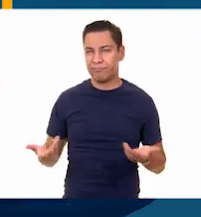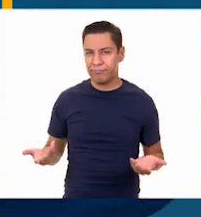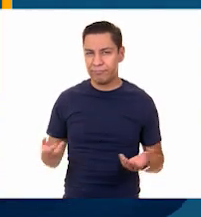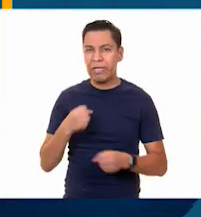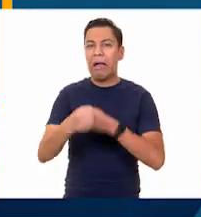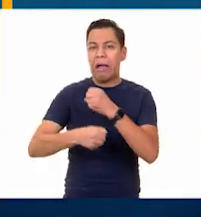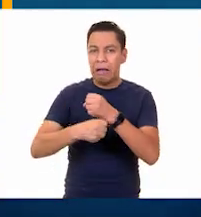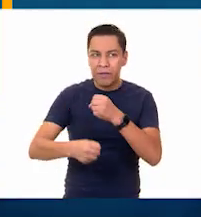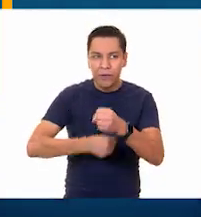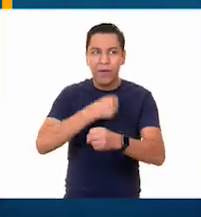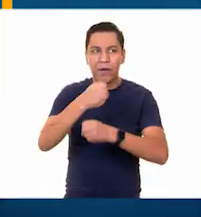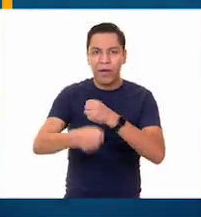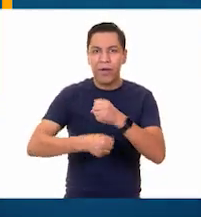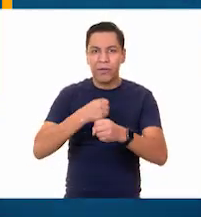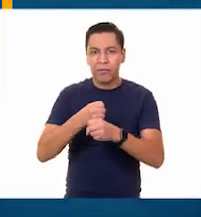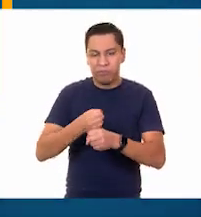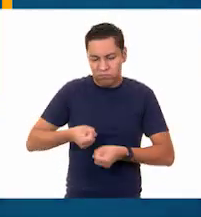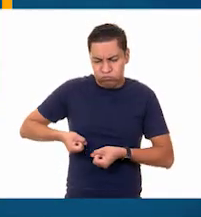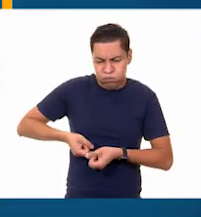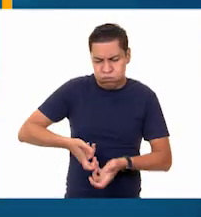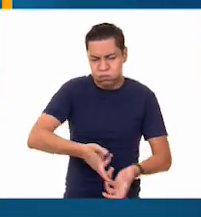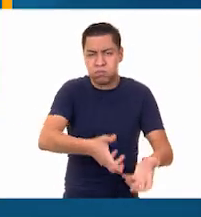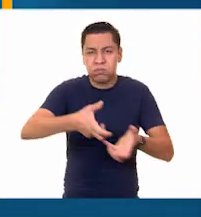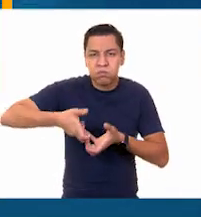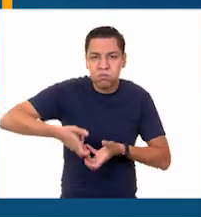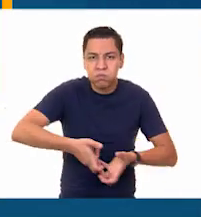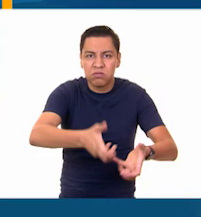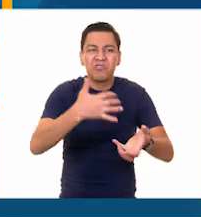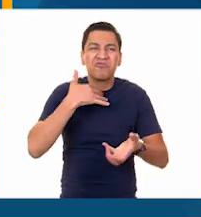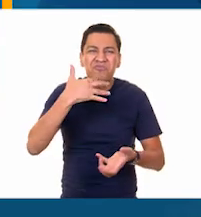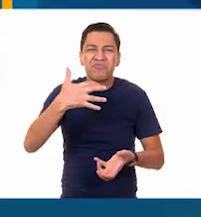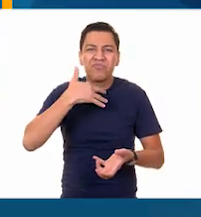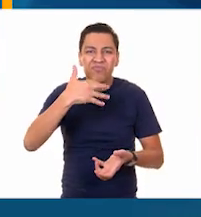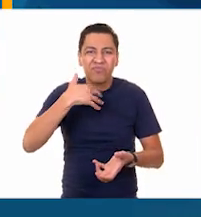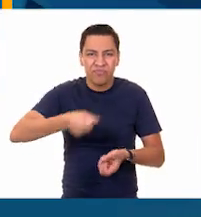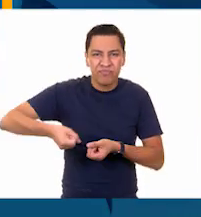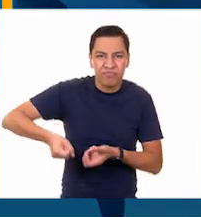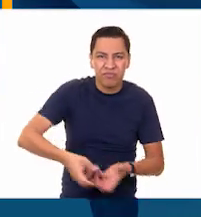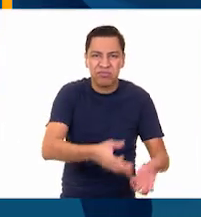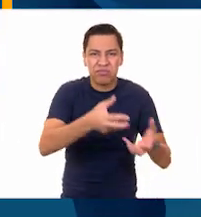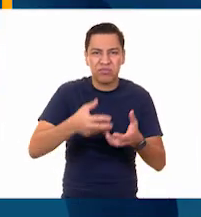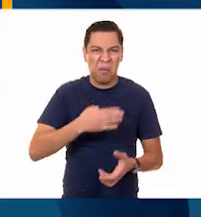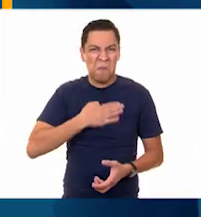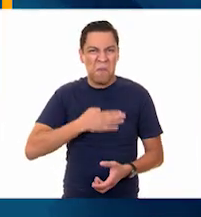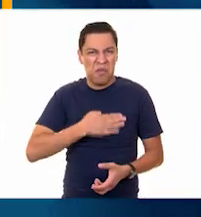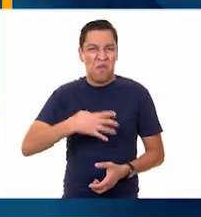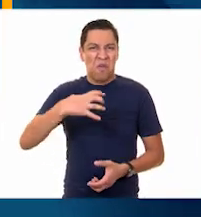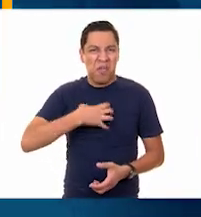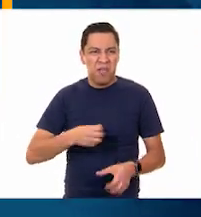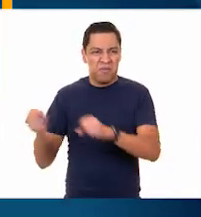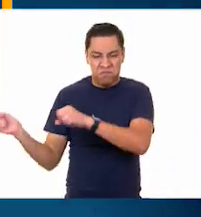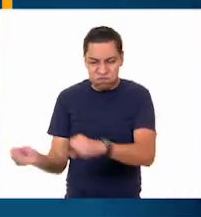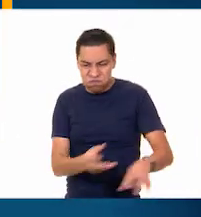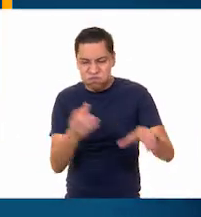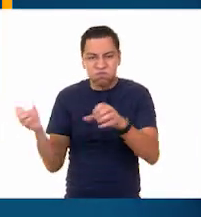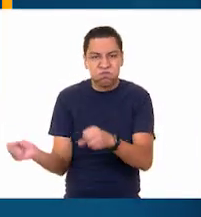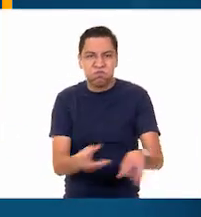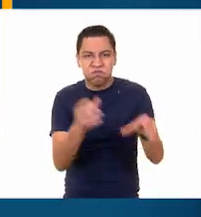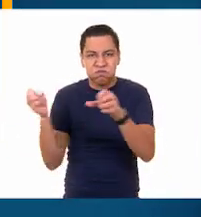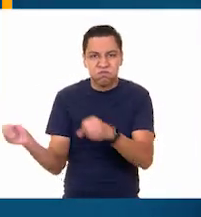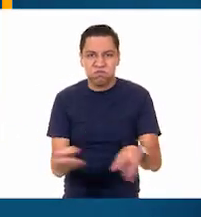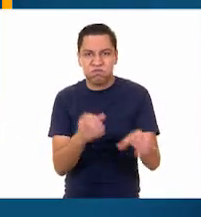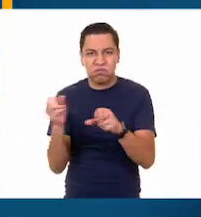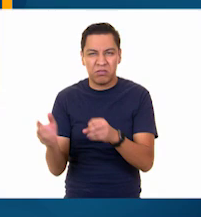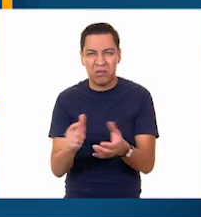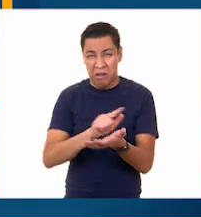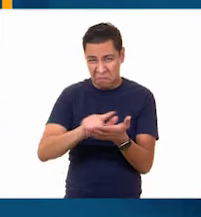Cada año se vierten a los cuerpos de agua millones de metros cúbicos de aguas residuales tratadas de forma inadecuada o sin